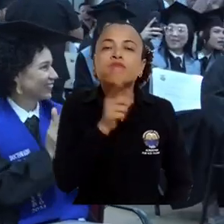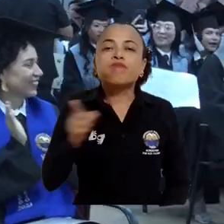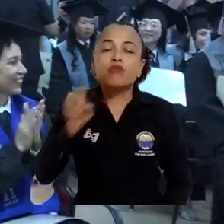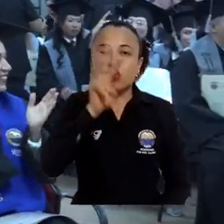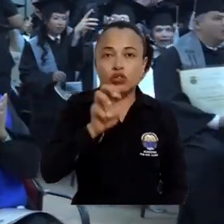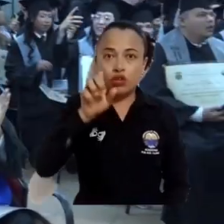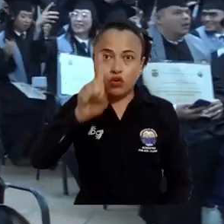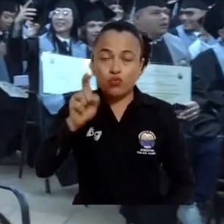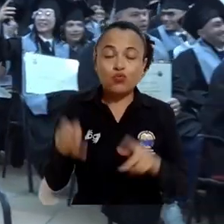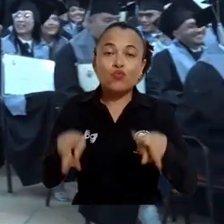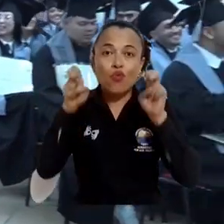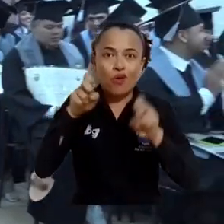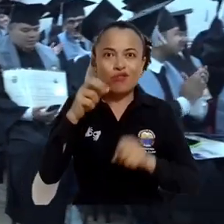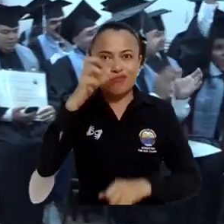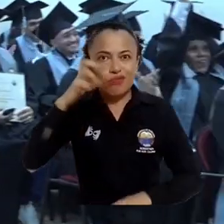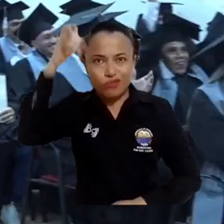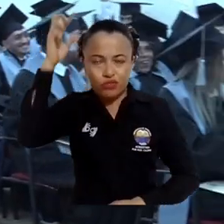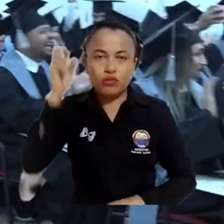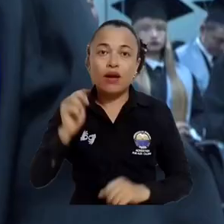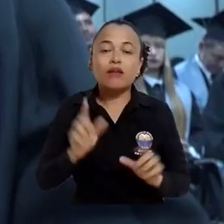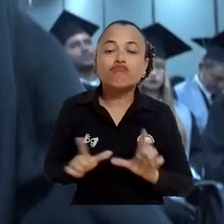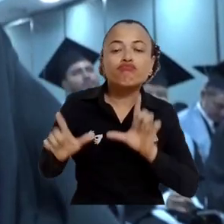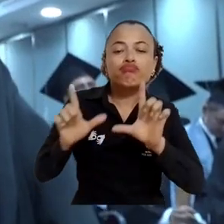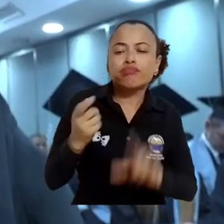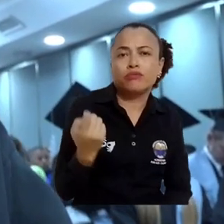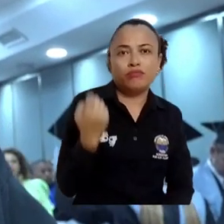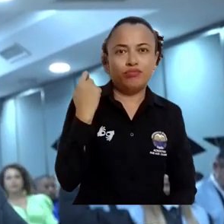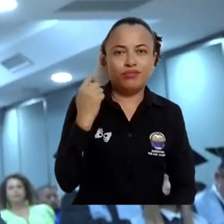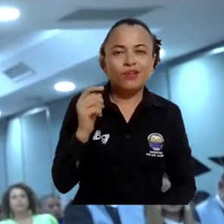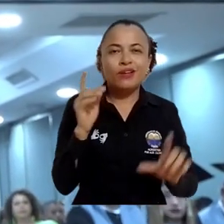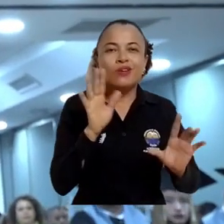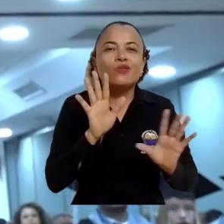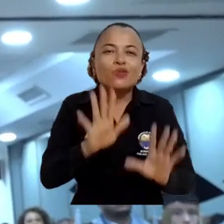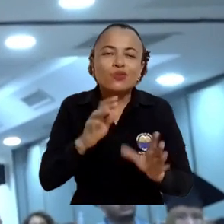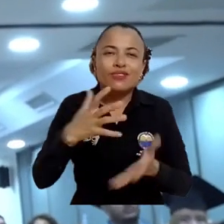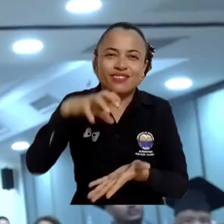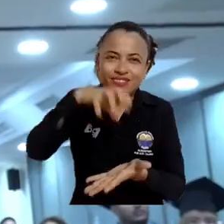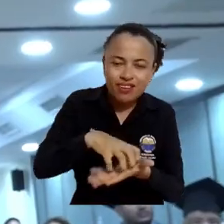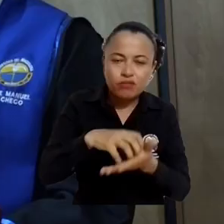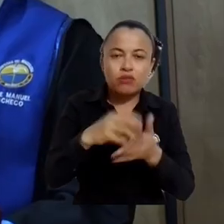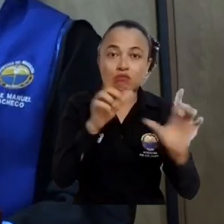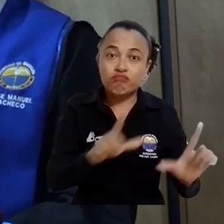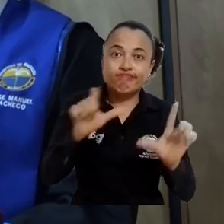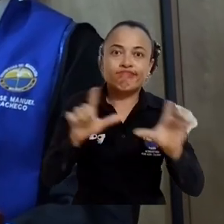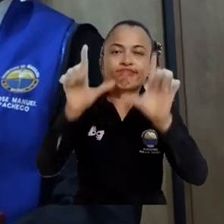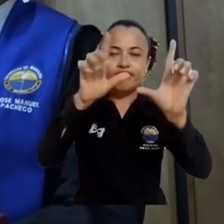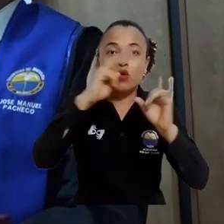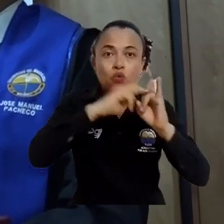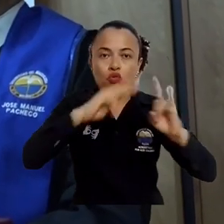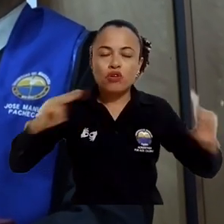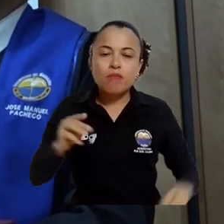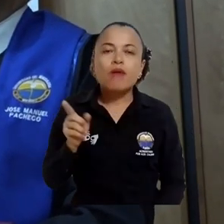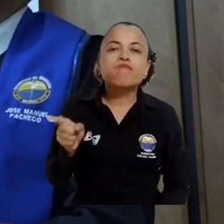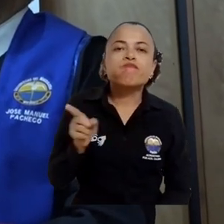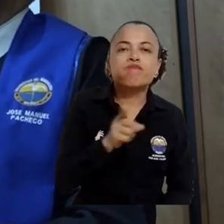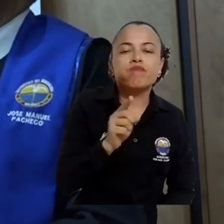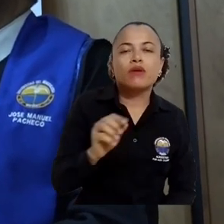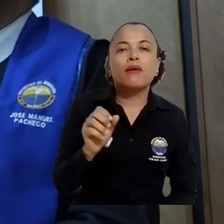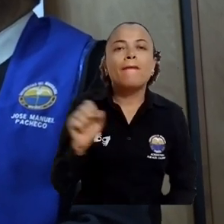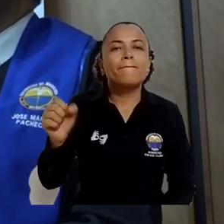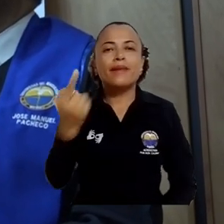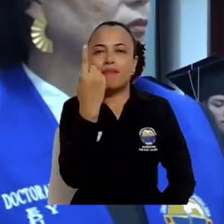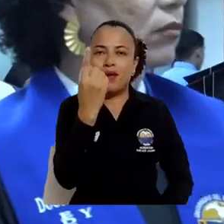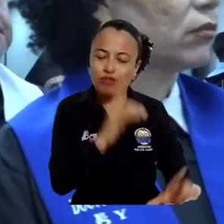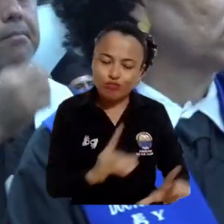Entre los 81 nuevos profesionales que recientemente recibieron sus títulos a través del Centro de Posgrados de la Universidad del Magdalena, se encontraban